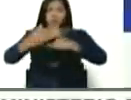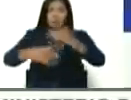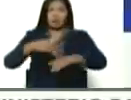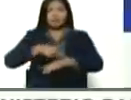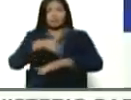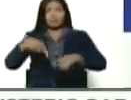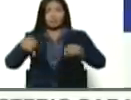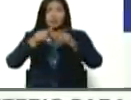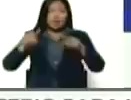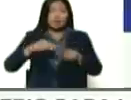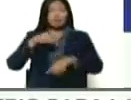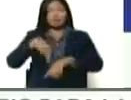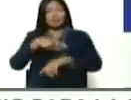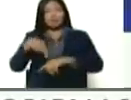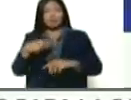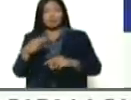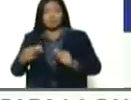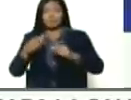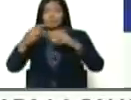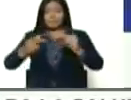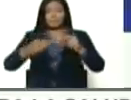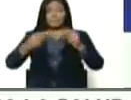los tiempos se han acelerado